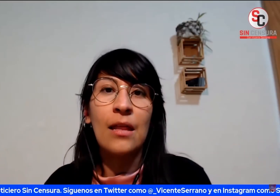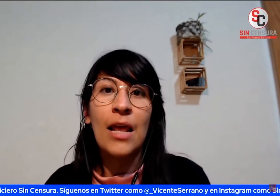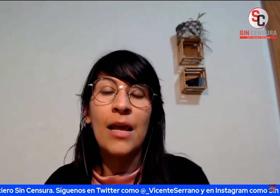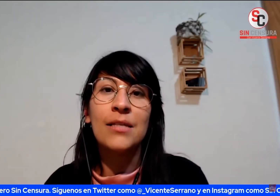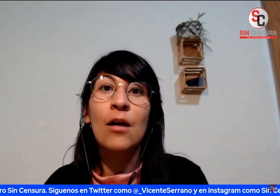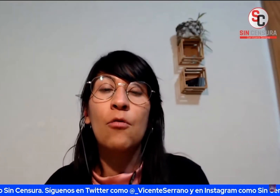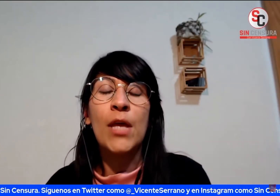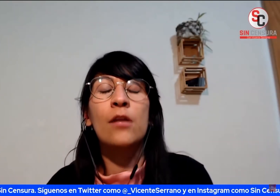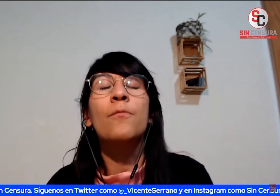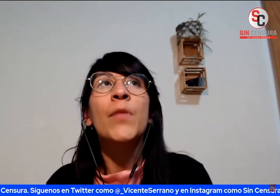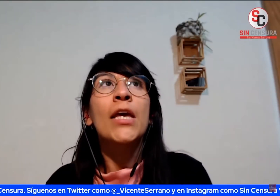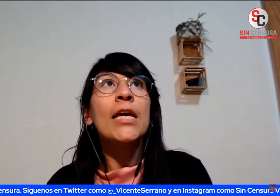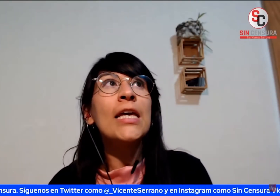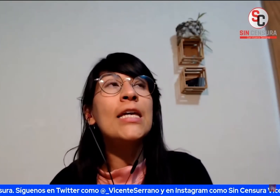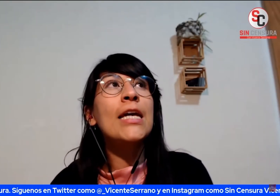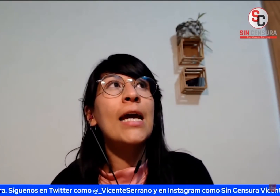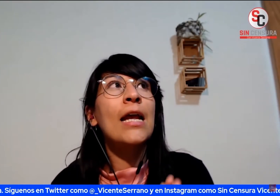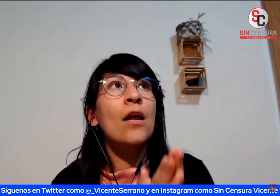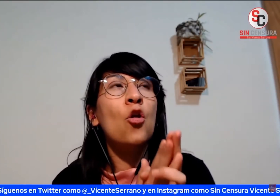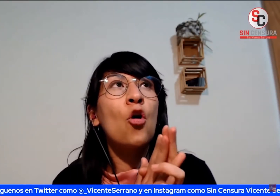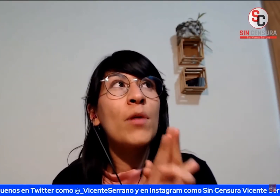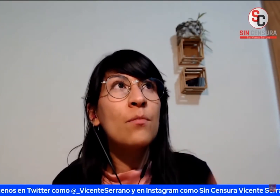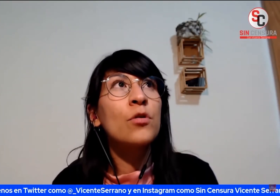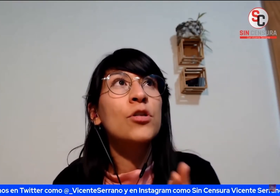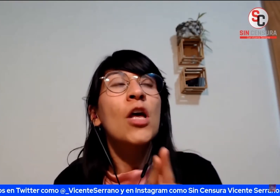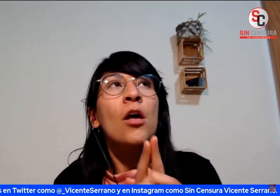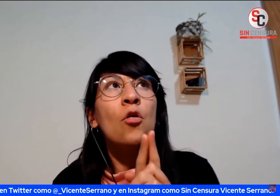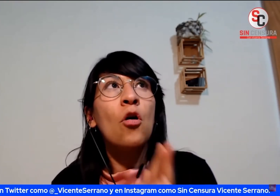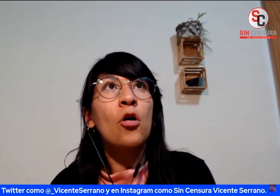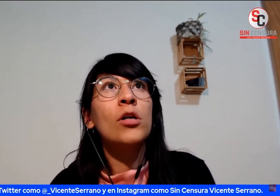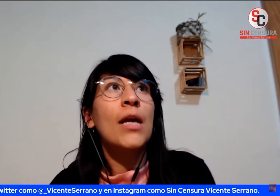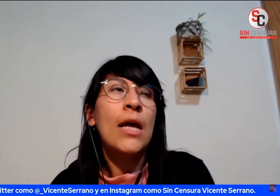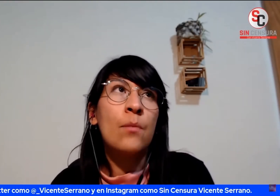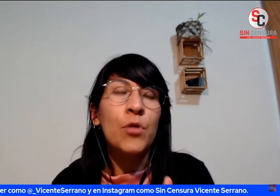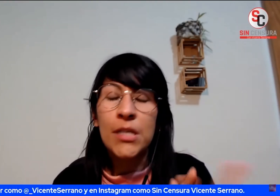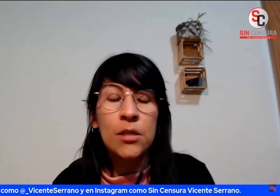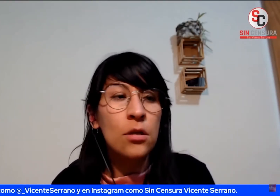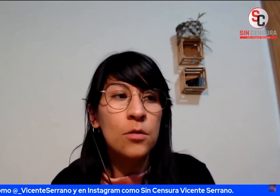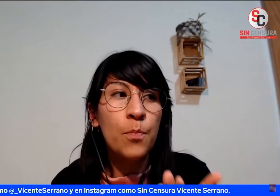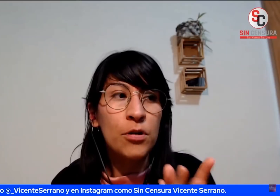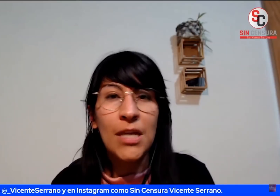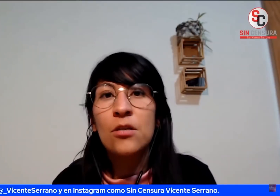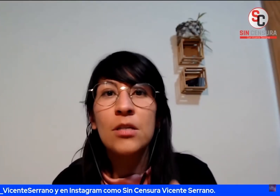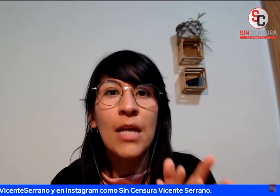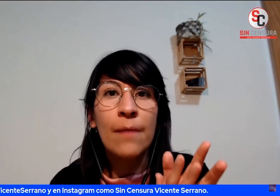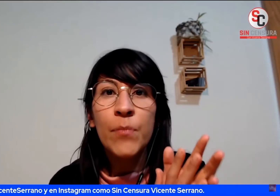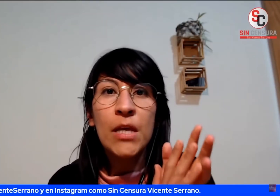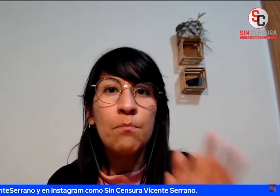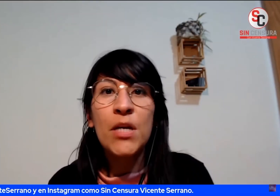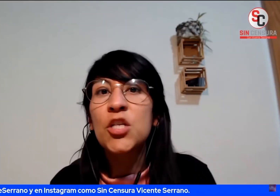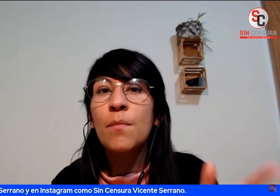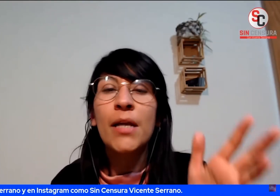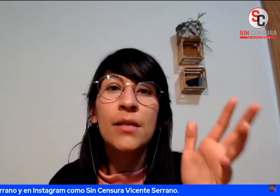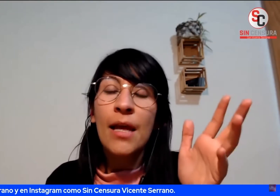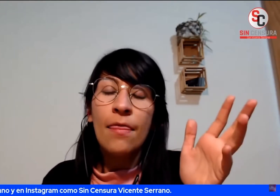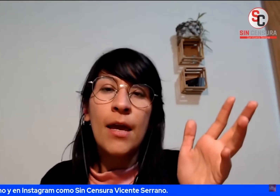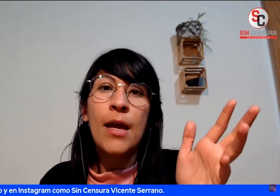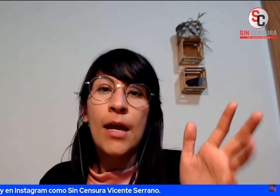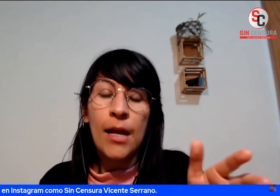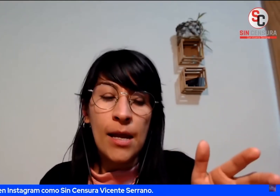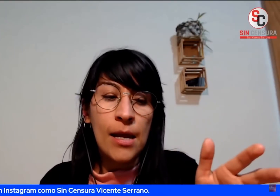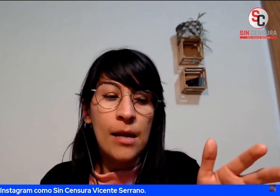de este gobierno, y que lo vimos con pues estos procesos de